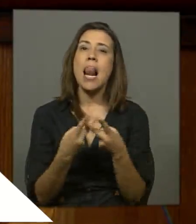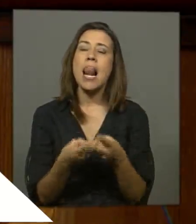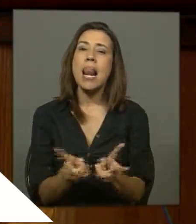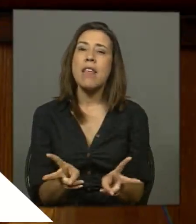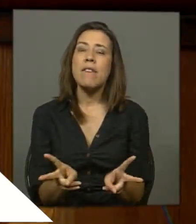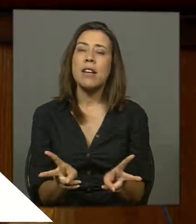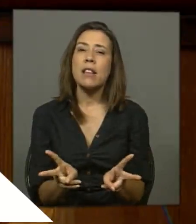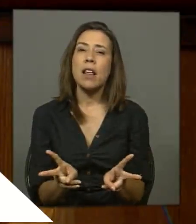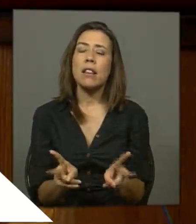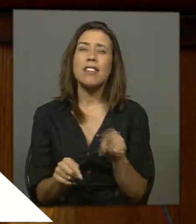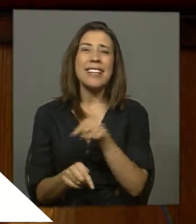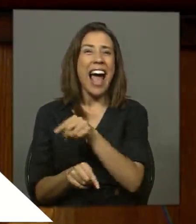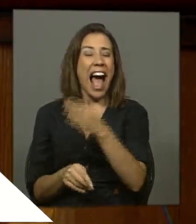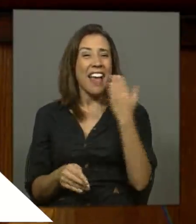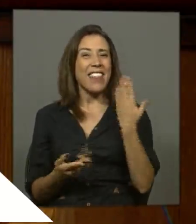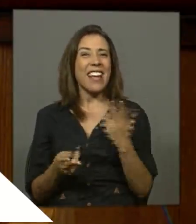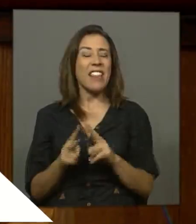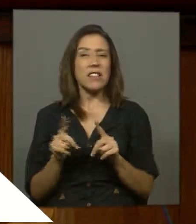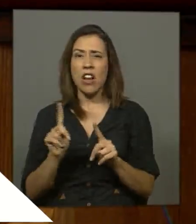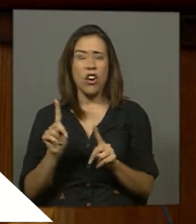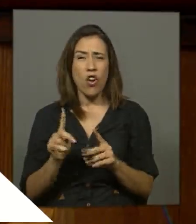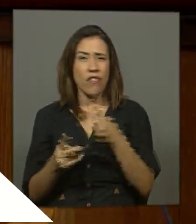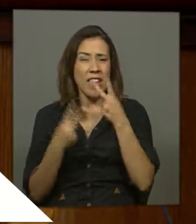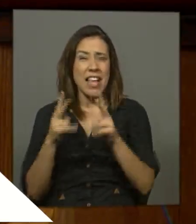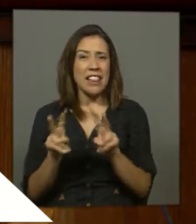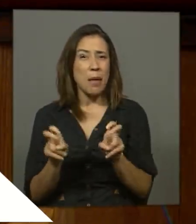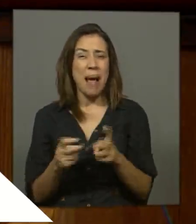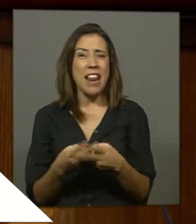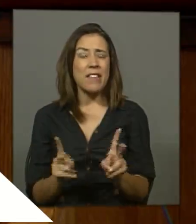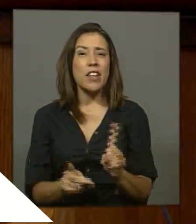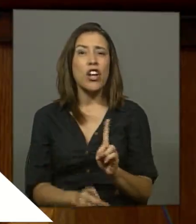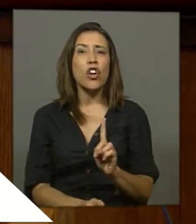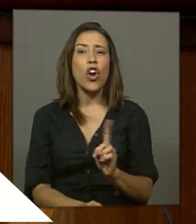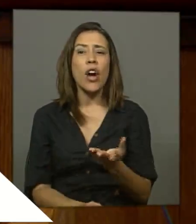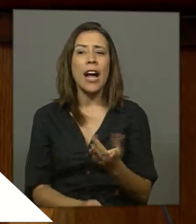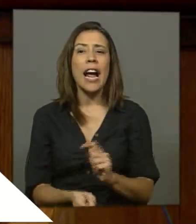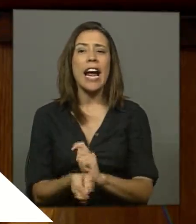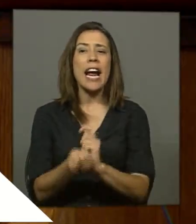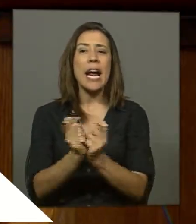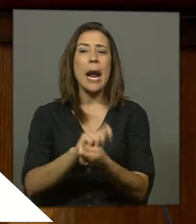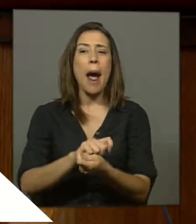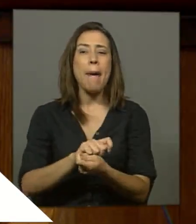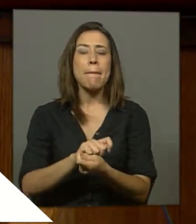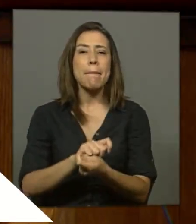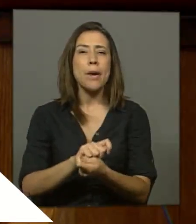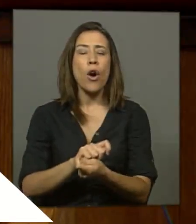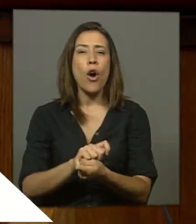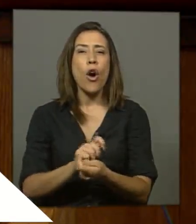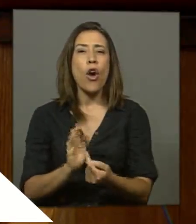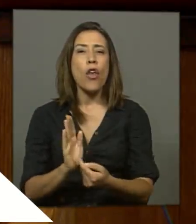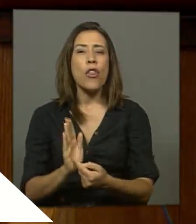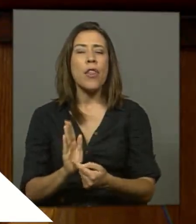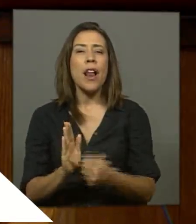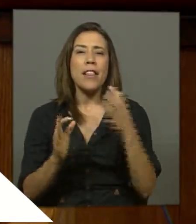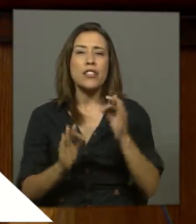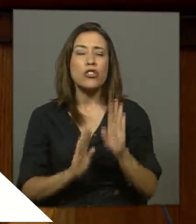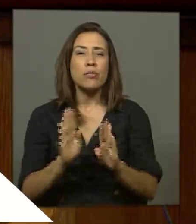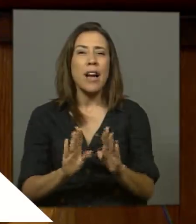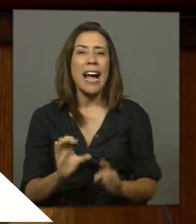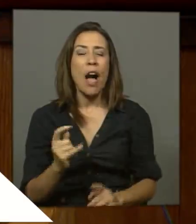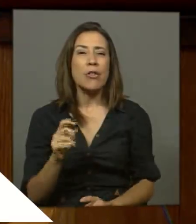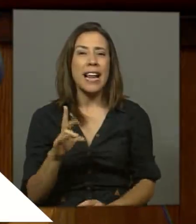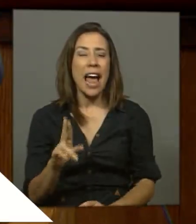y lo que se Estaba tratando ahí no era la libertad sino la el cambio de la medida cautelar y la medida